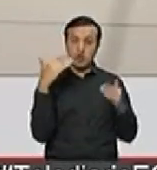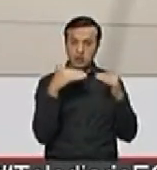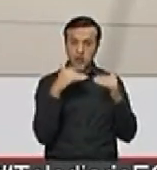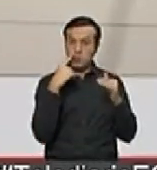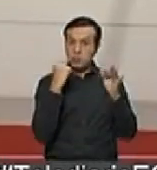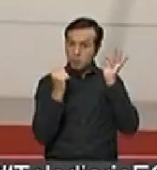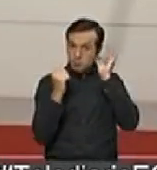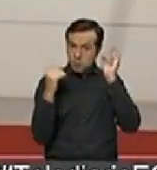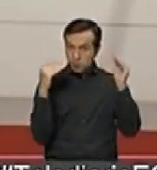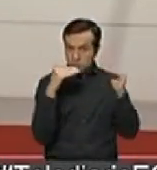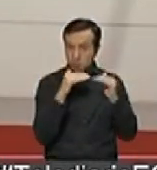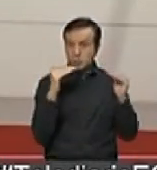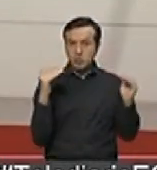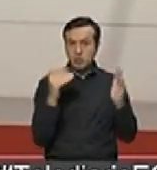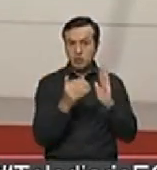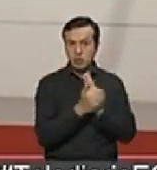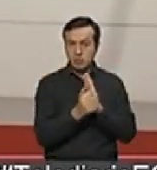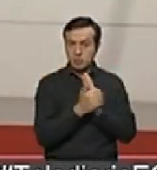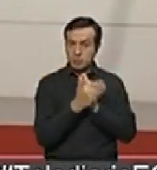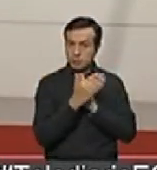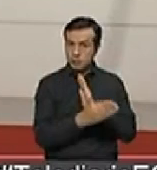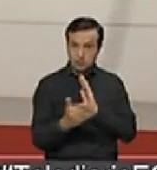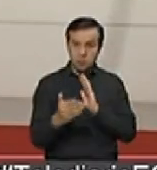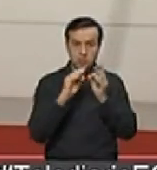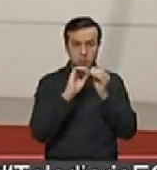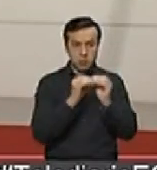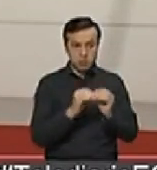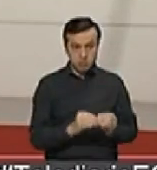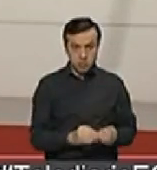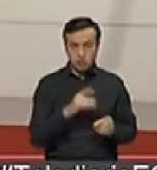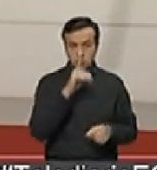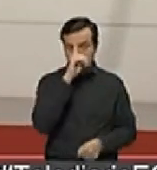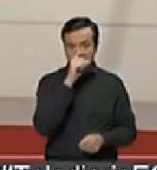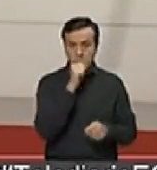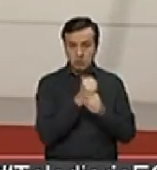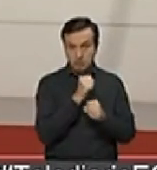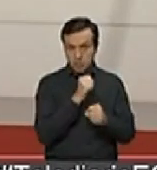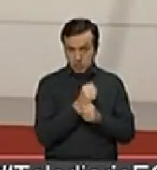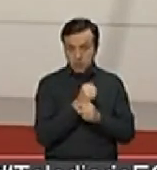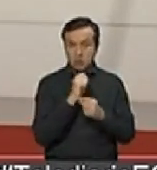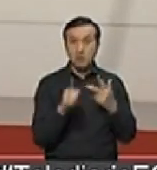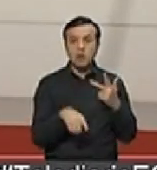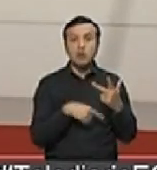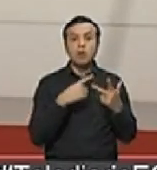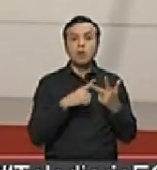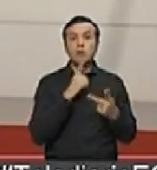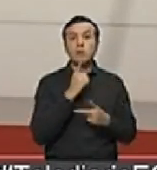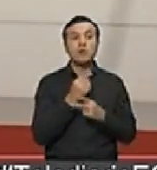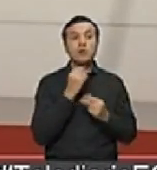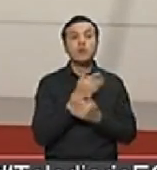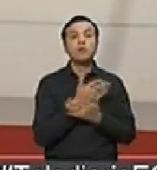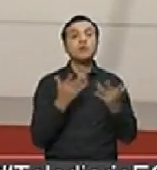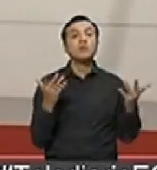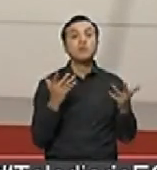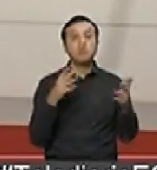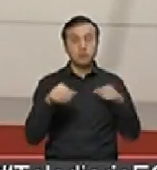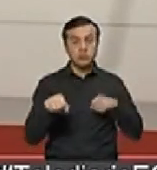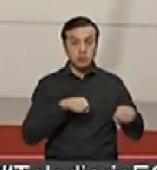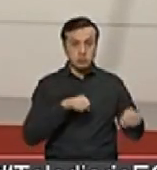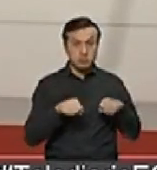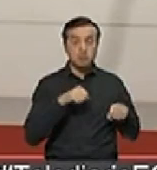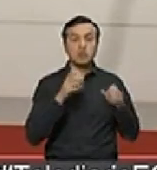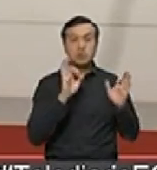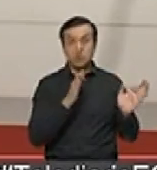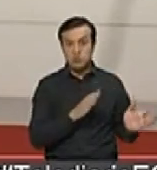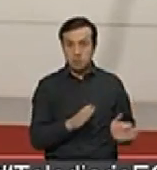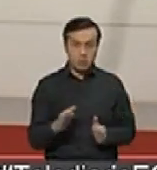género, en igualdad, capacitación, formación al trabajador. De igual manera, vamos a ir encadenados a simplificación de trámites